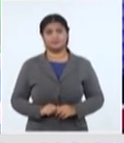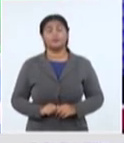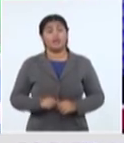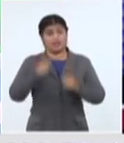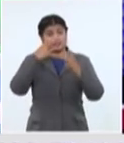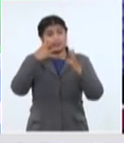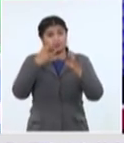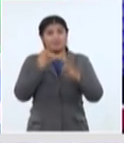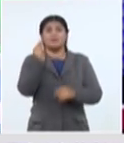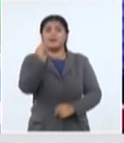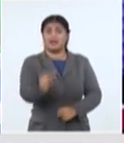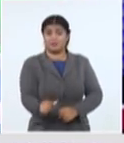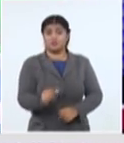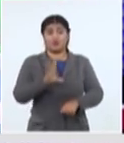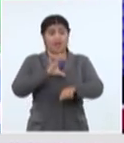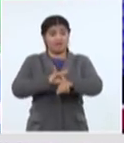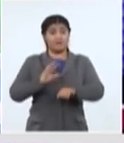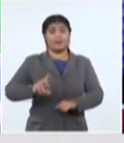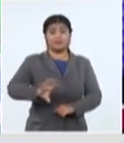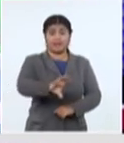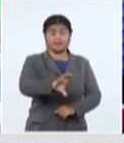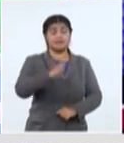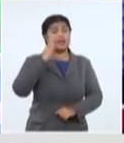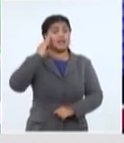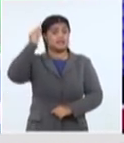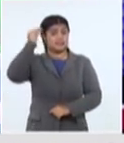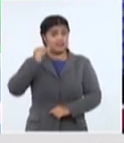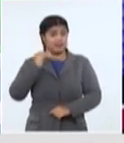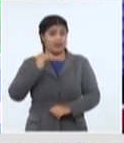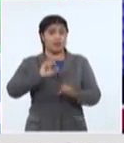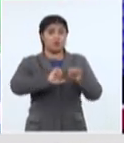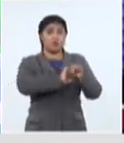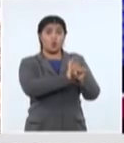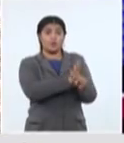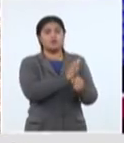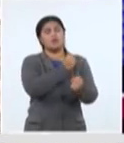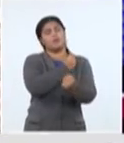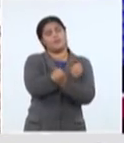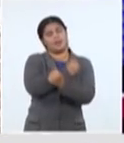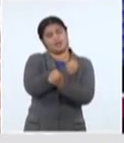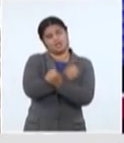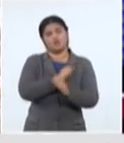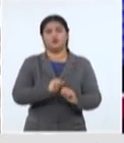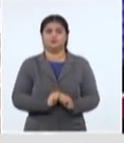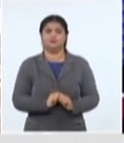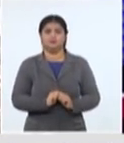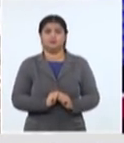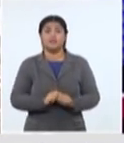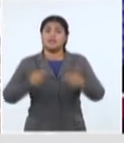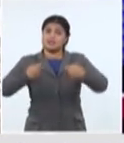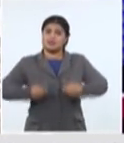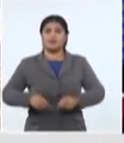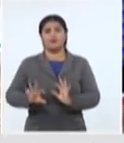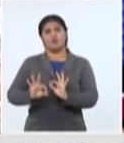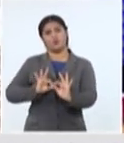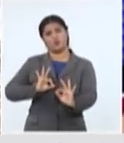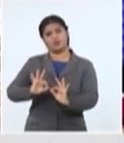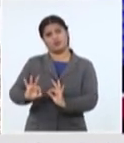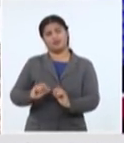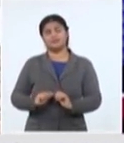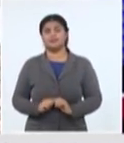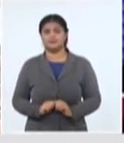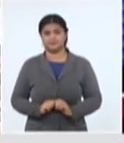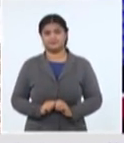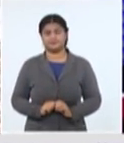dando información y a veces es un bombardeo de información y a veces no es la más adecuada. Para eso están ustedes, los especialistas profesionales de la salud, en